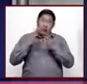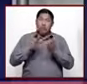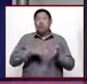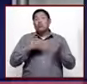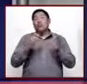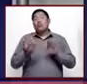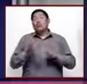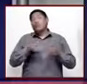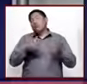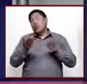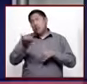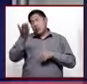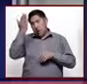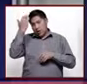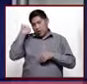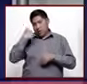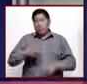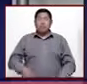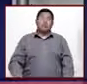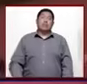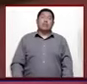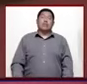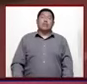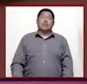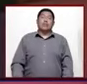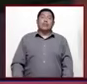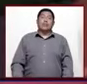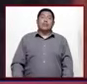Vamos a estar con todos los detalles en breve.